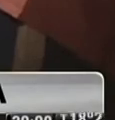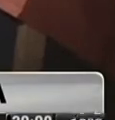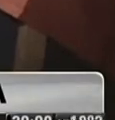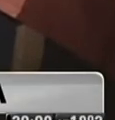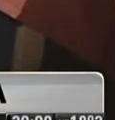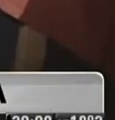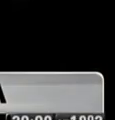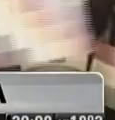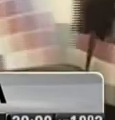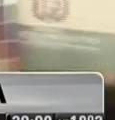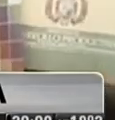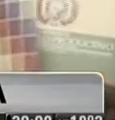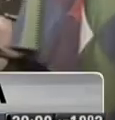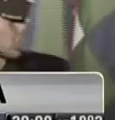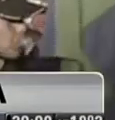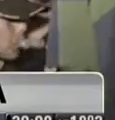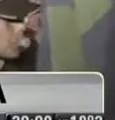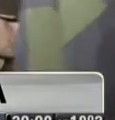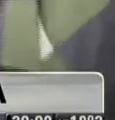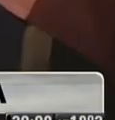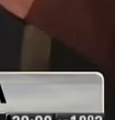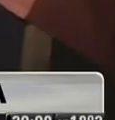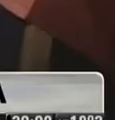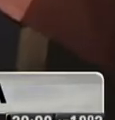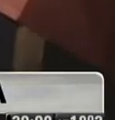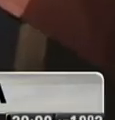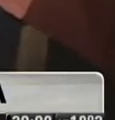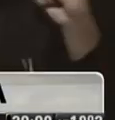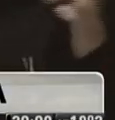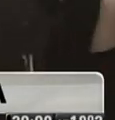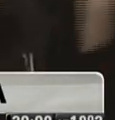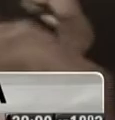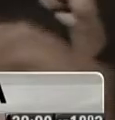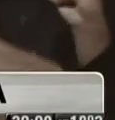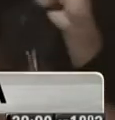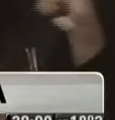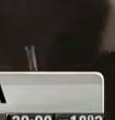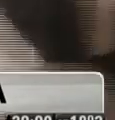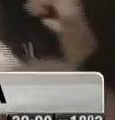vida a nuestro presidente y no solamente al presidente, América Latina y Bolivia soberana.